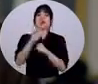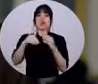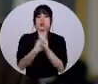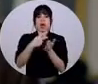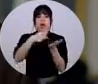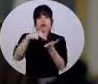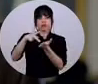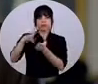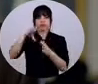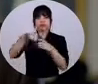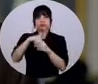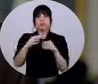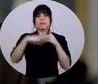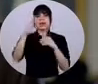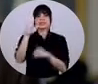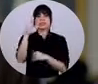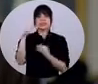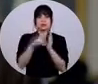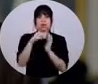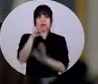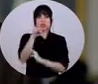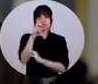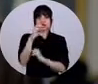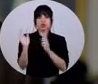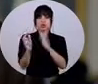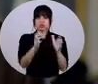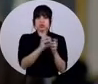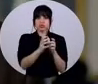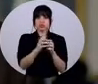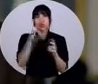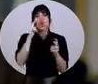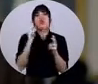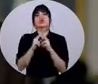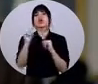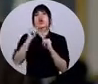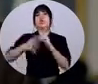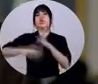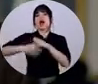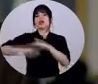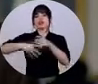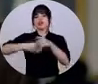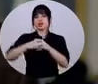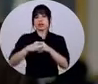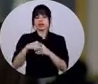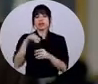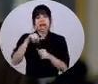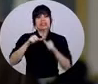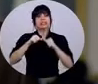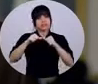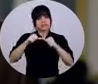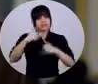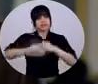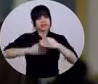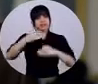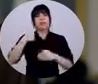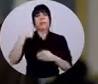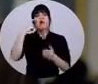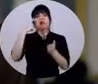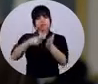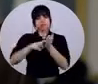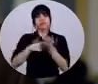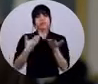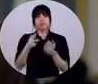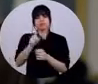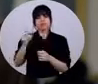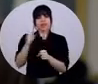administración de los meses de febrero y marzo, conforme las y los funcionarios de la Dirección de Recursos Humanos del